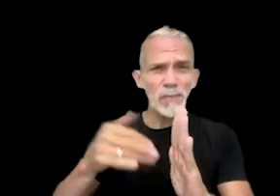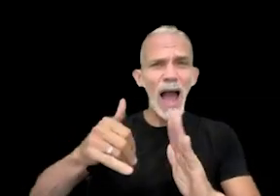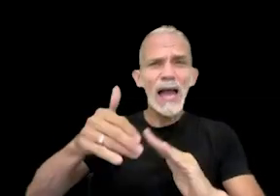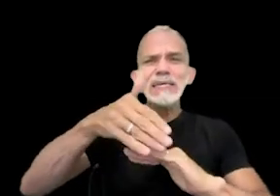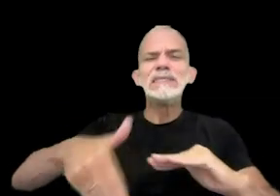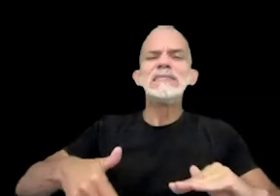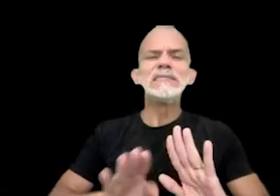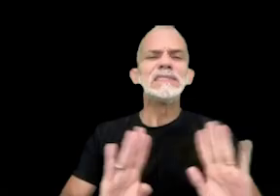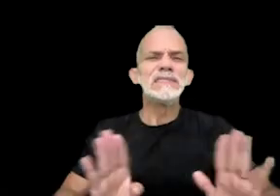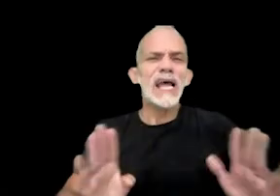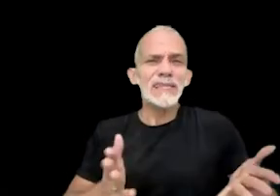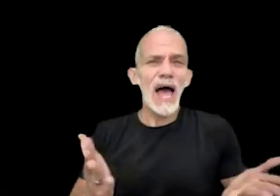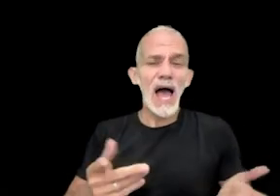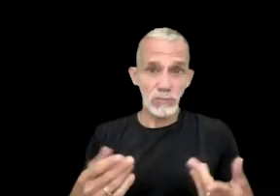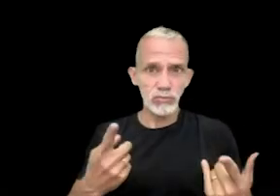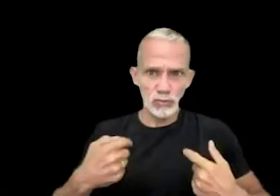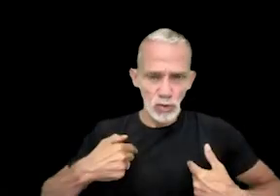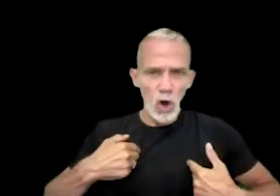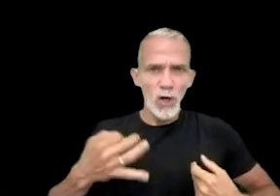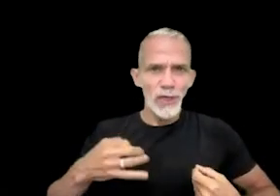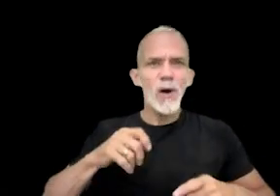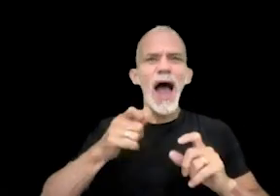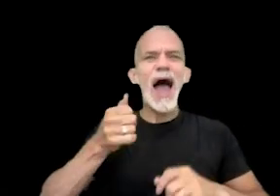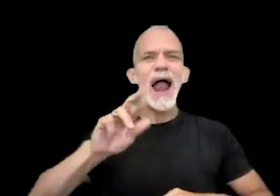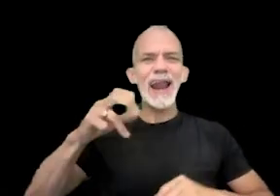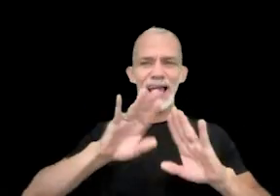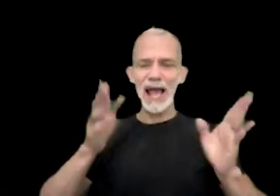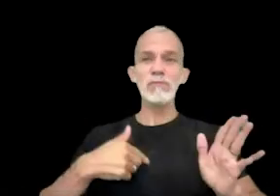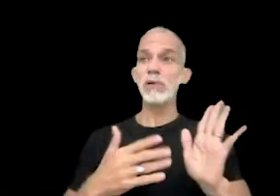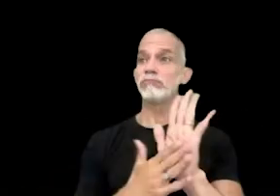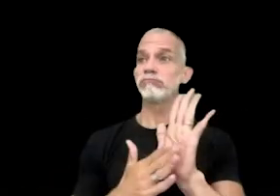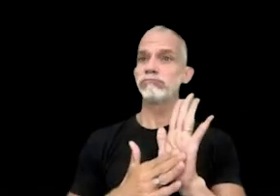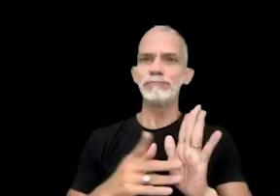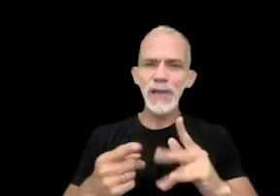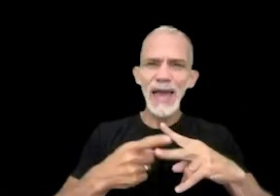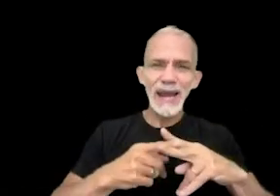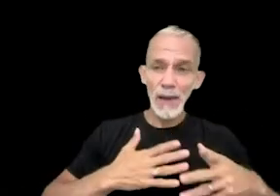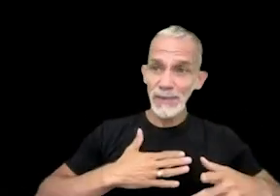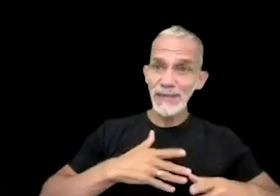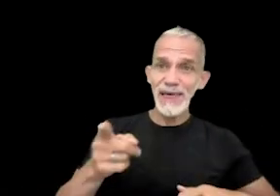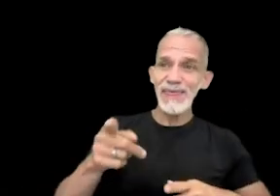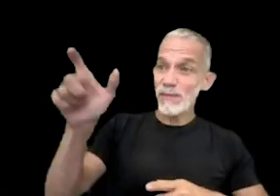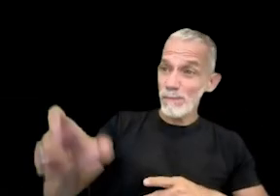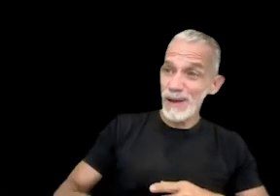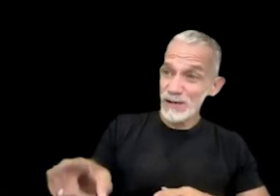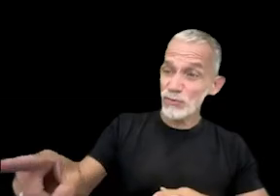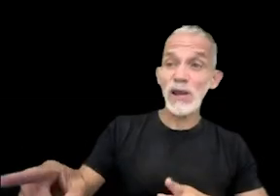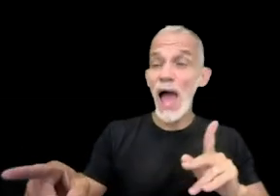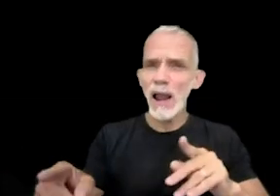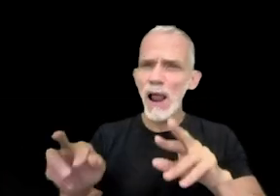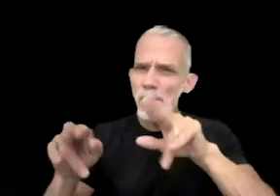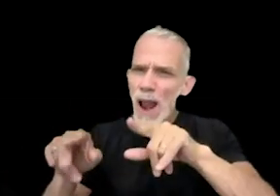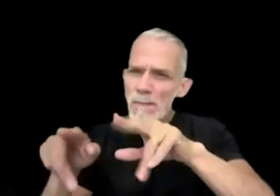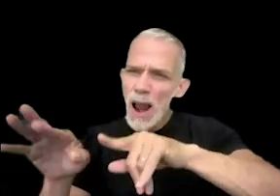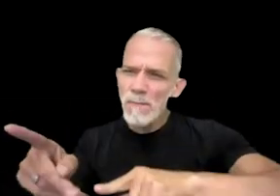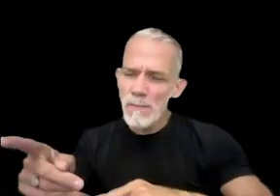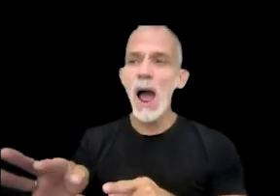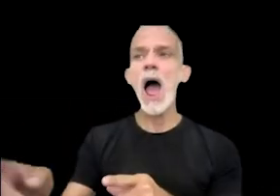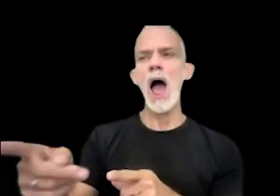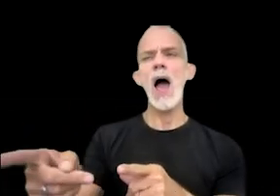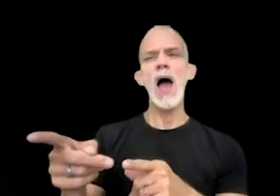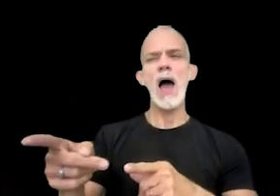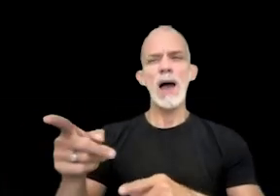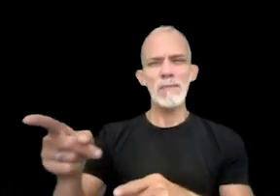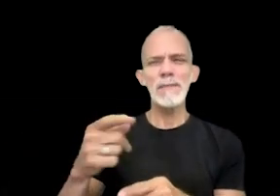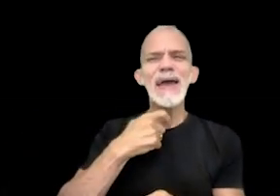actuación. Yo tengo que demostrar que la herramienta que utilizó el contribuyente era